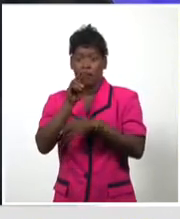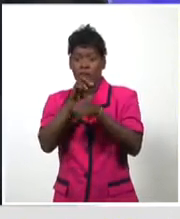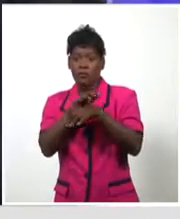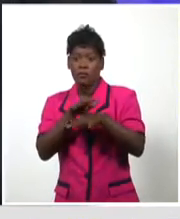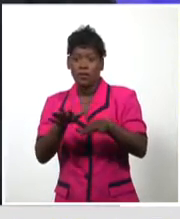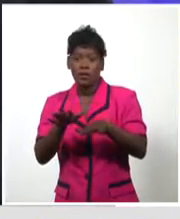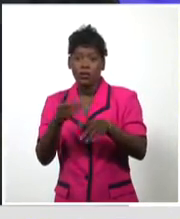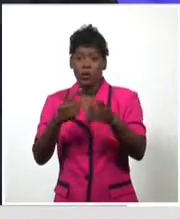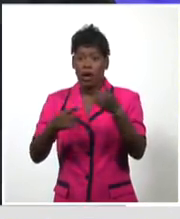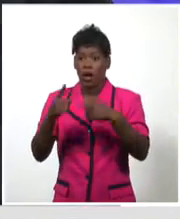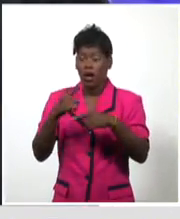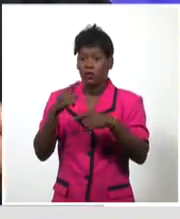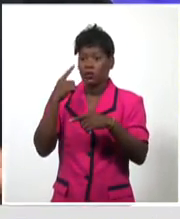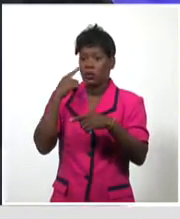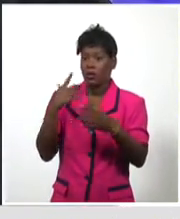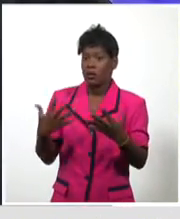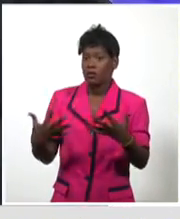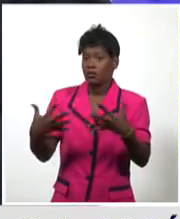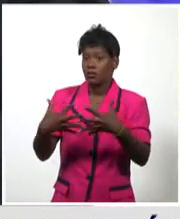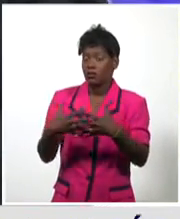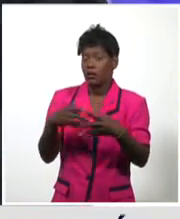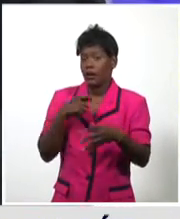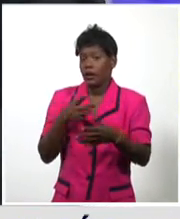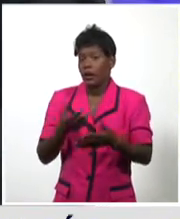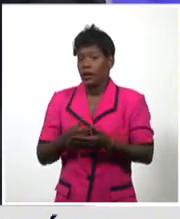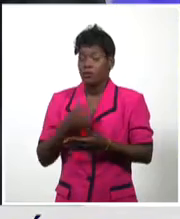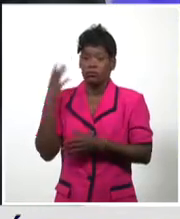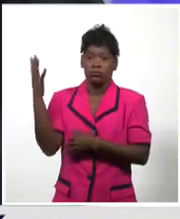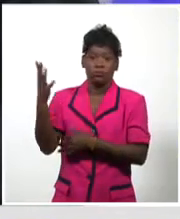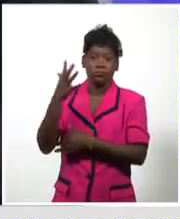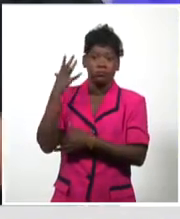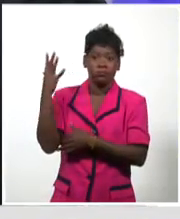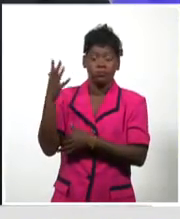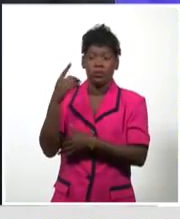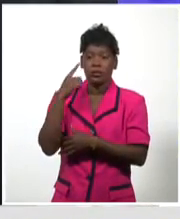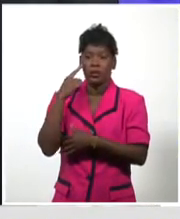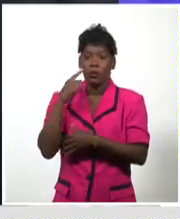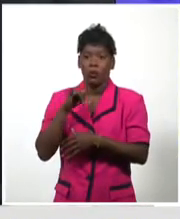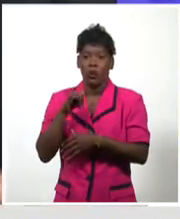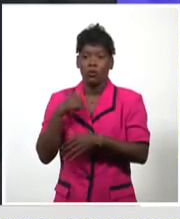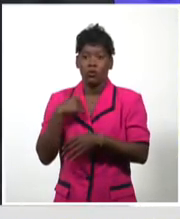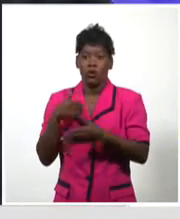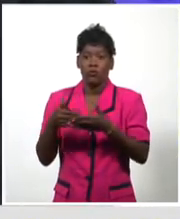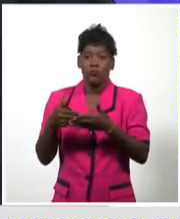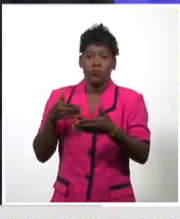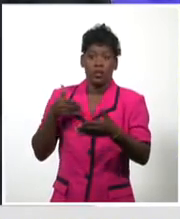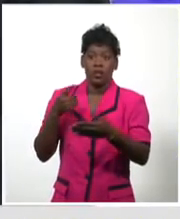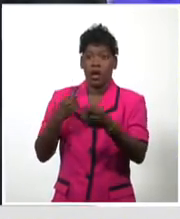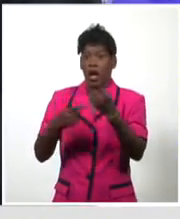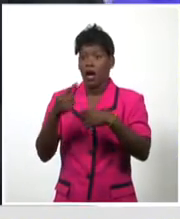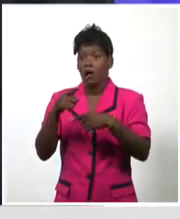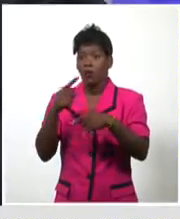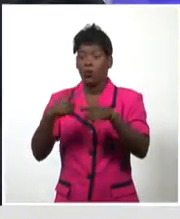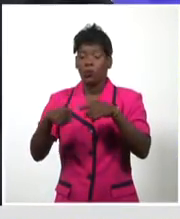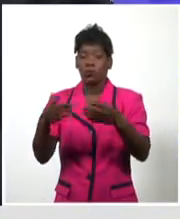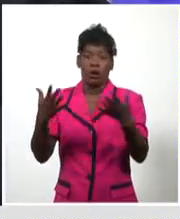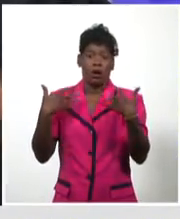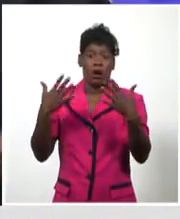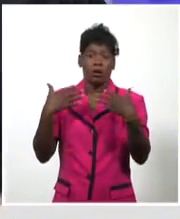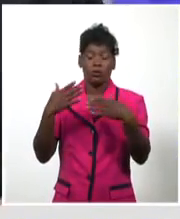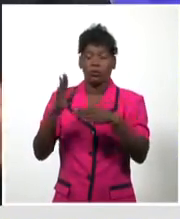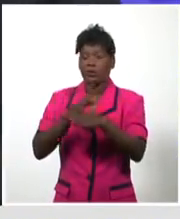una relación entre la temperatura, usted siente una temperatura de una manera y otra persona la siente de otra forma. A una persona determinados cambios